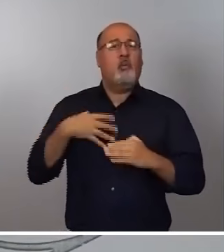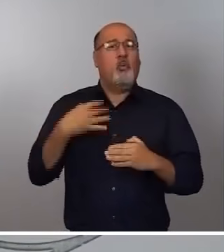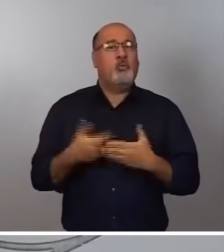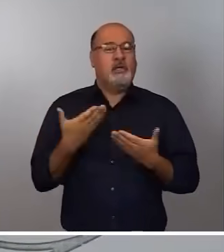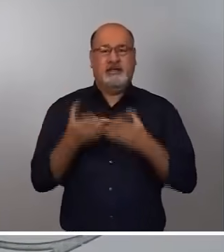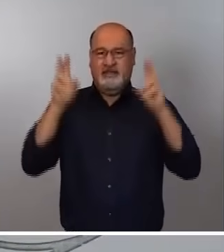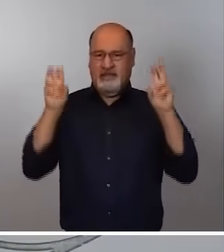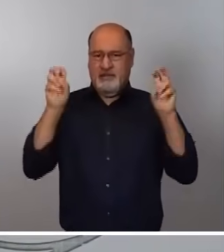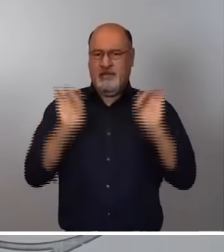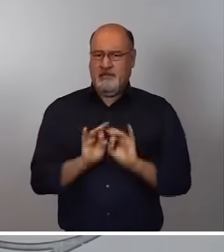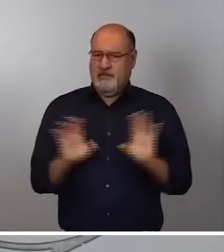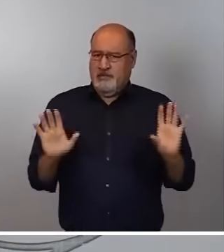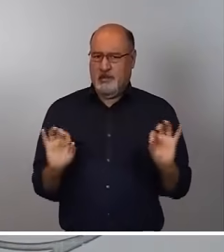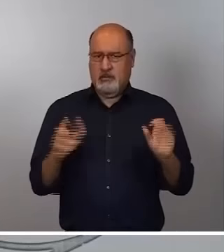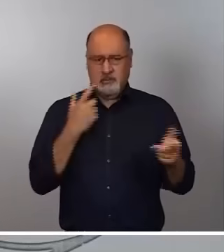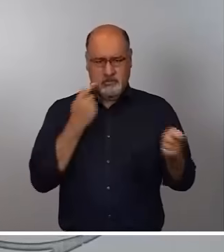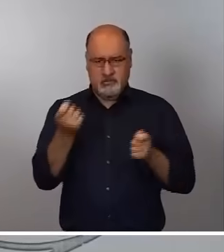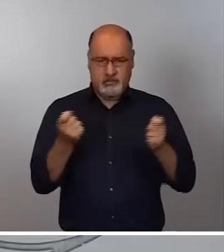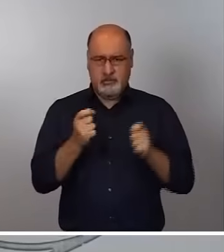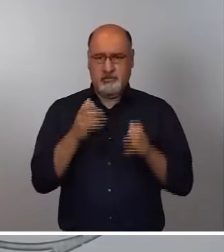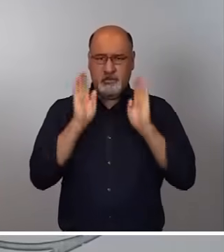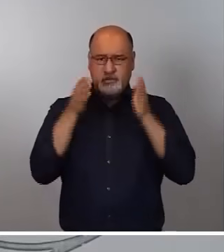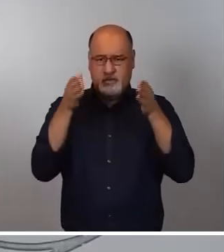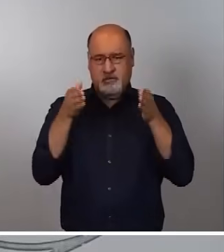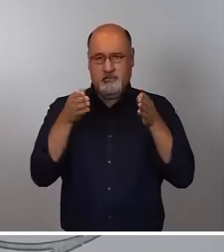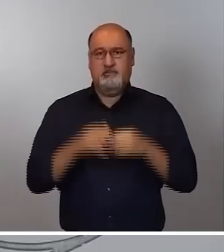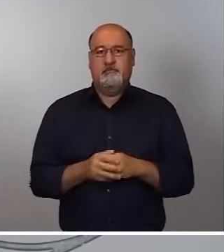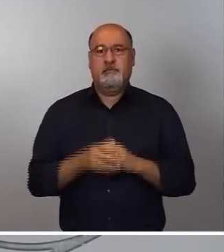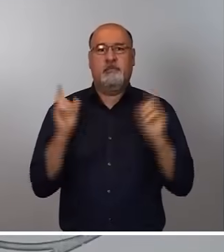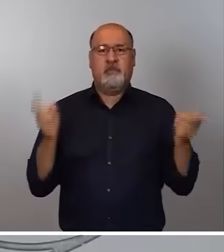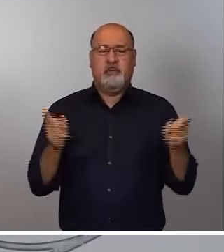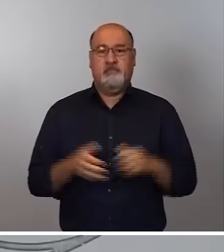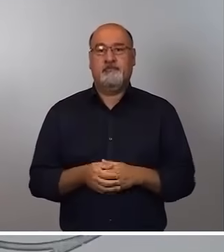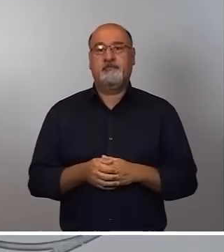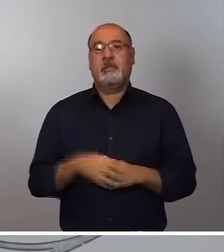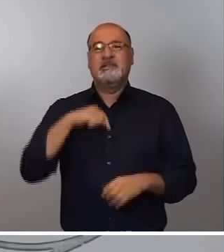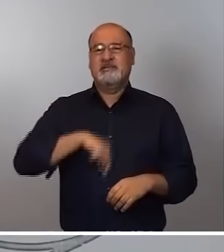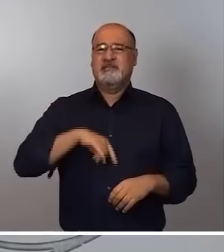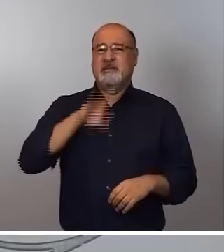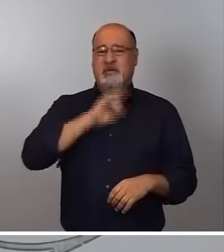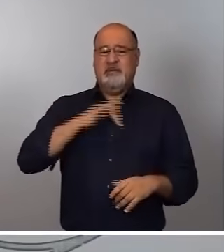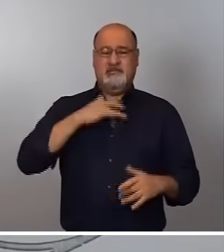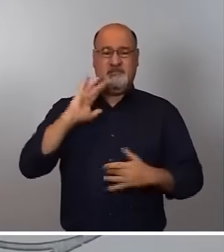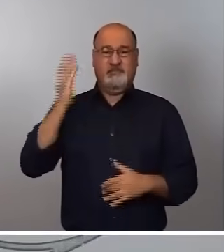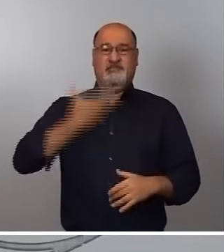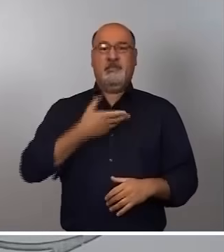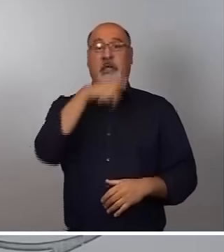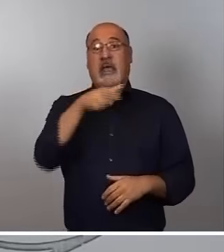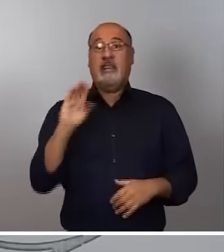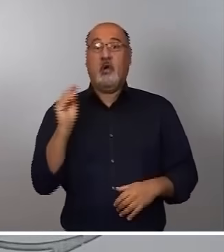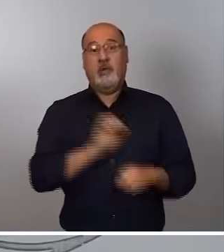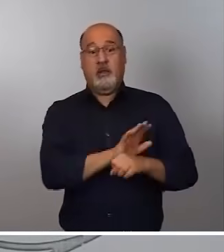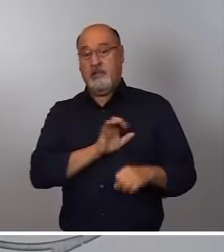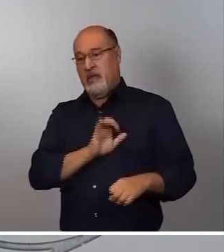tenemos que estar en atención es verdad que la sintomatología en las personas jóvenes la mayoría de ellos son